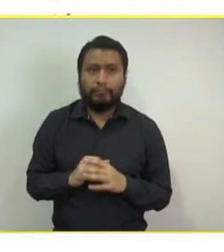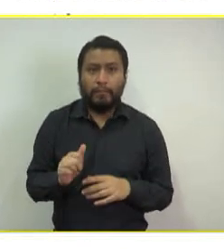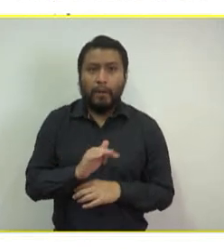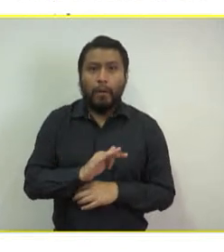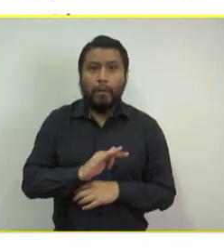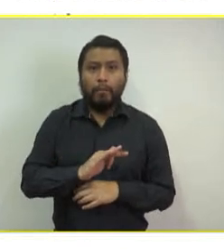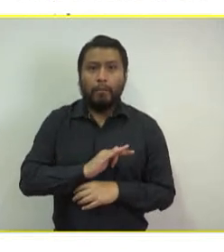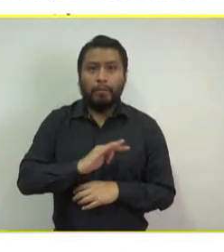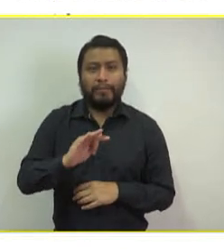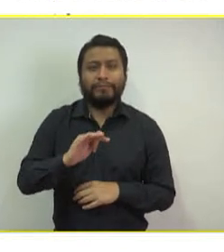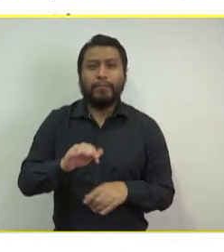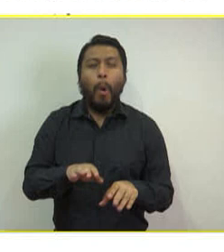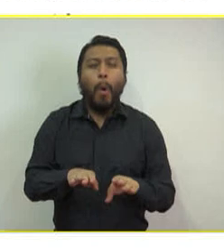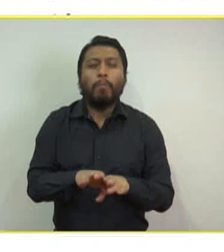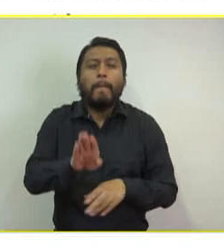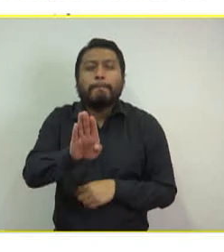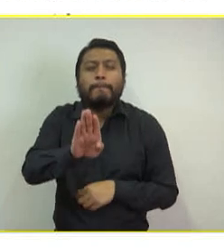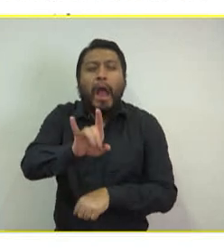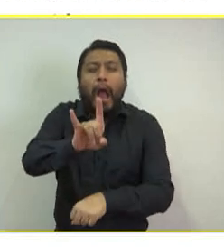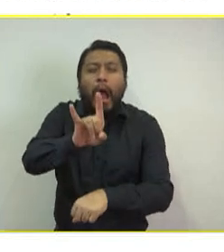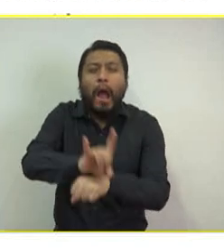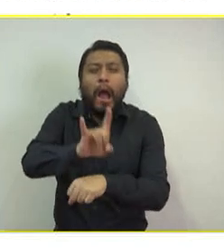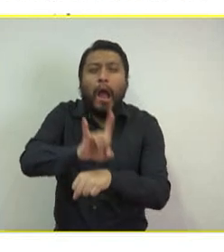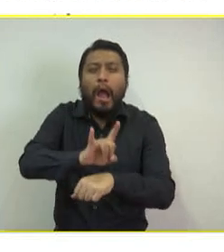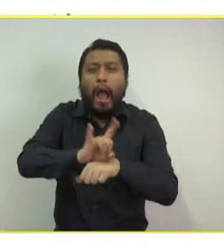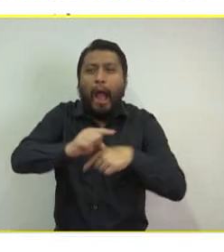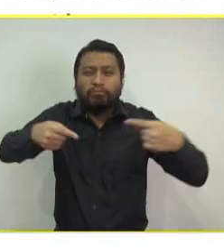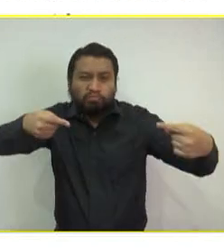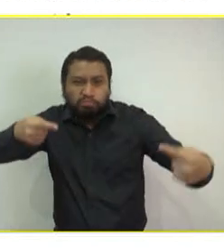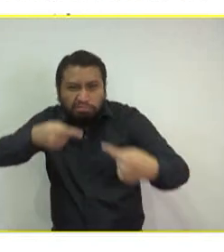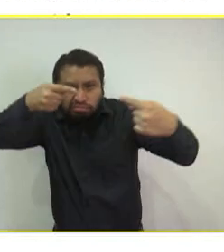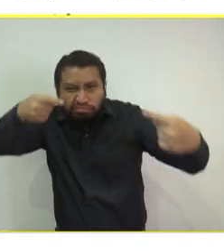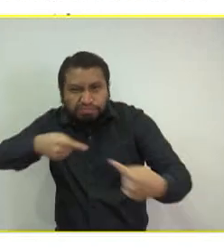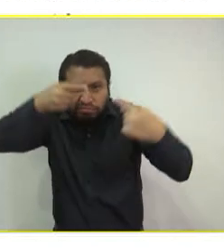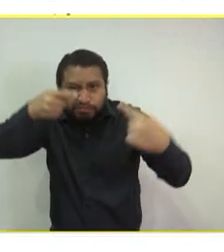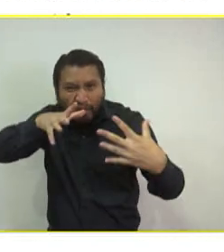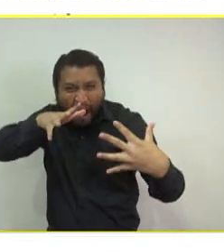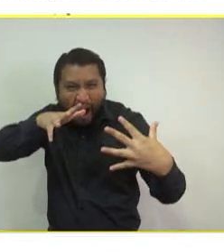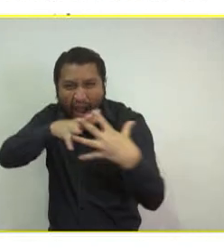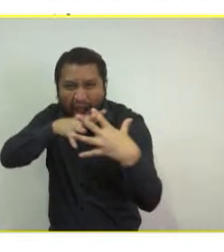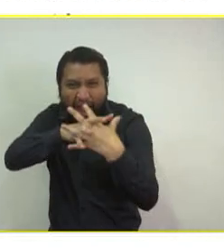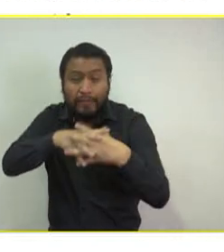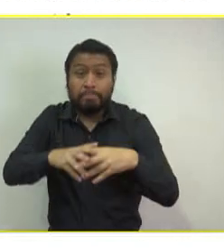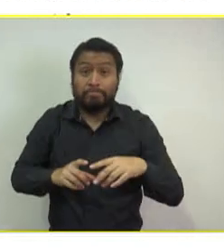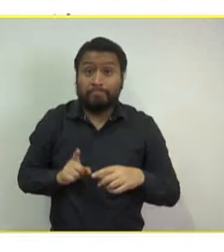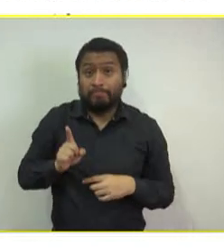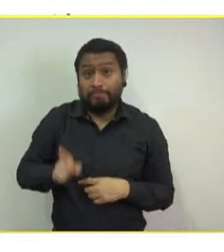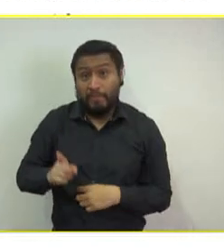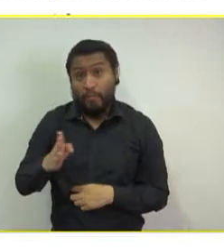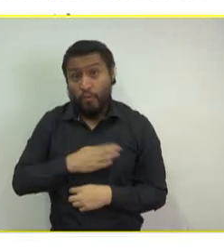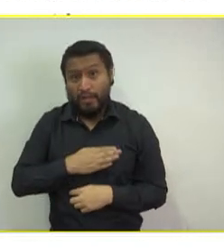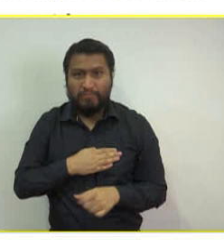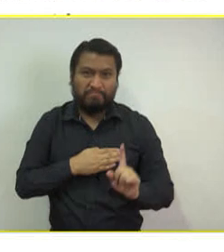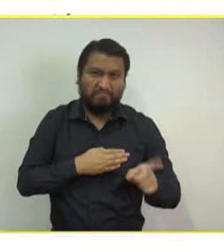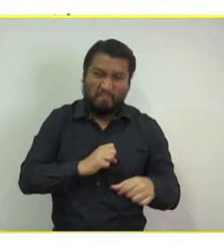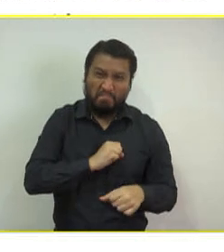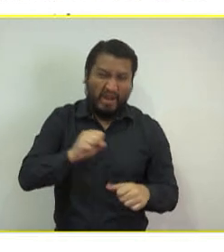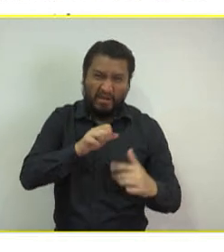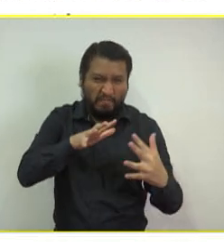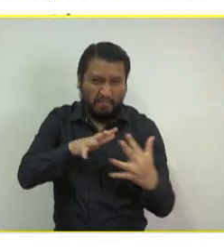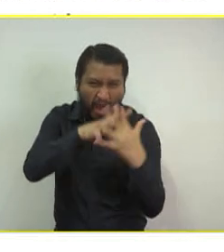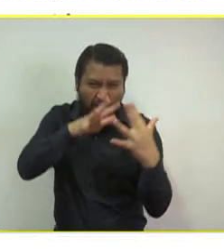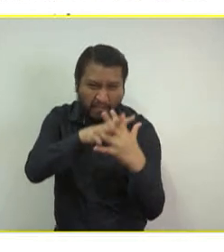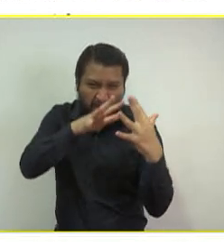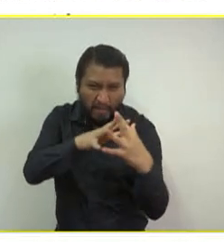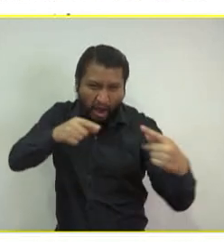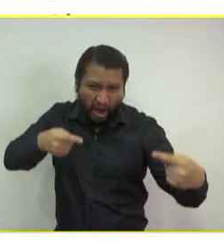librar esta especie de batalla entre microorganismos buenos y microorganismos malos. Está conformado por